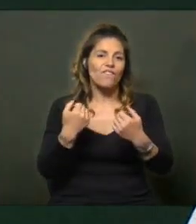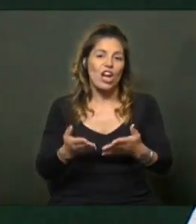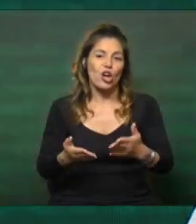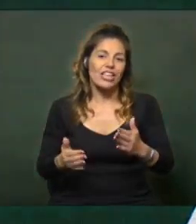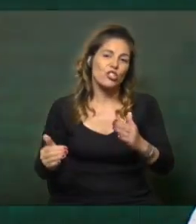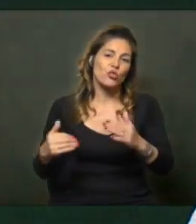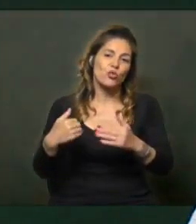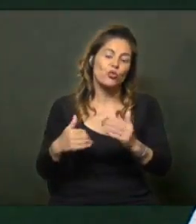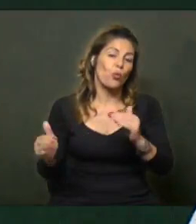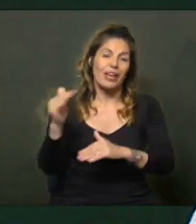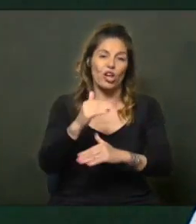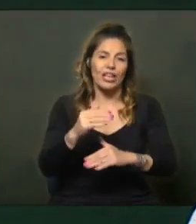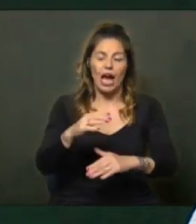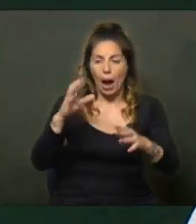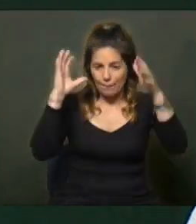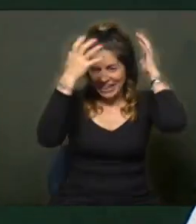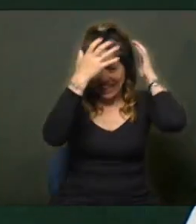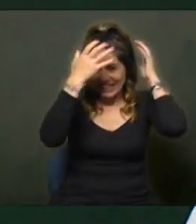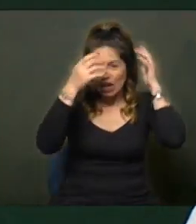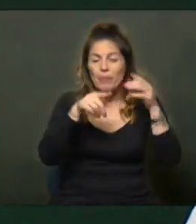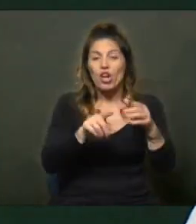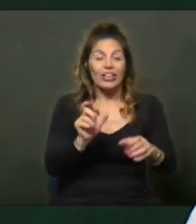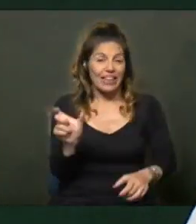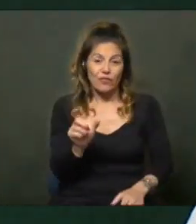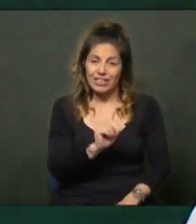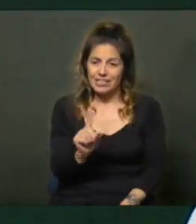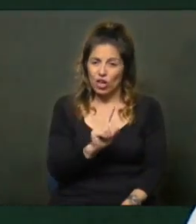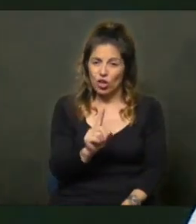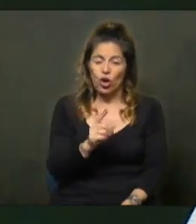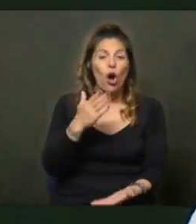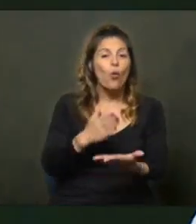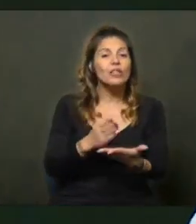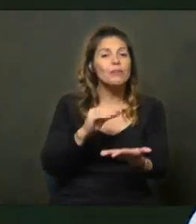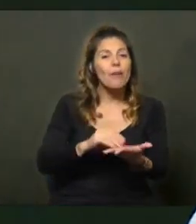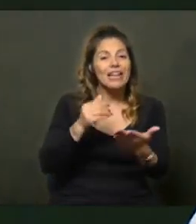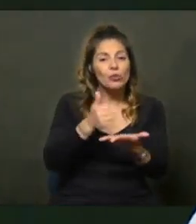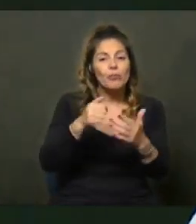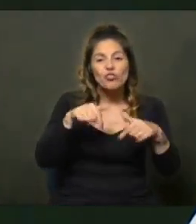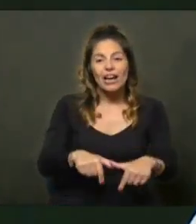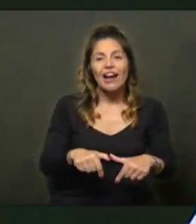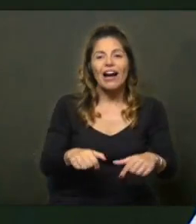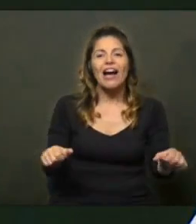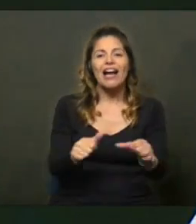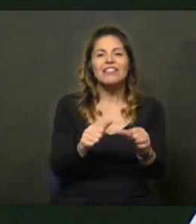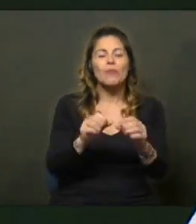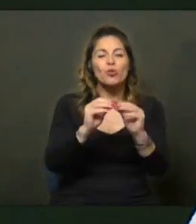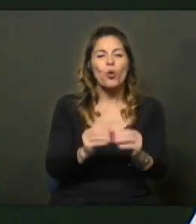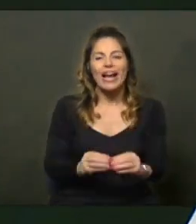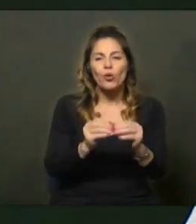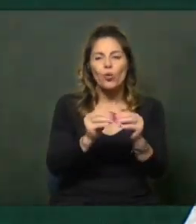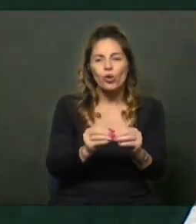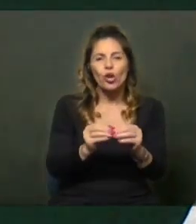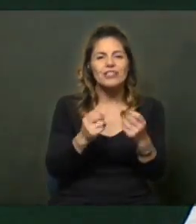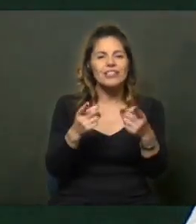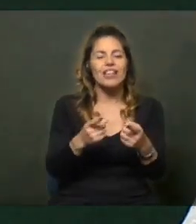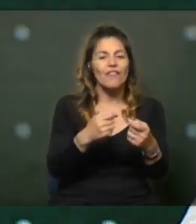mi leake pero creo que ninguna estaba dando esta diferencia eh cuando la última vez que estuvimos acá hacíamos una suerte de cálculo matemático si se da